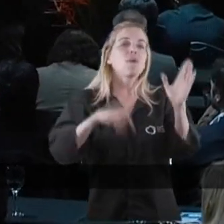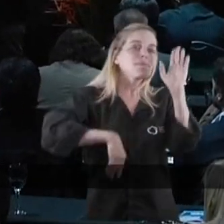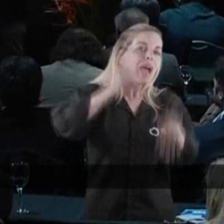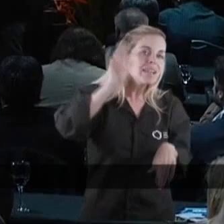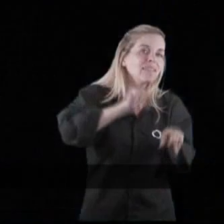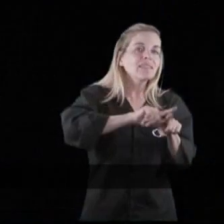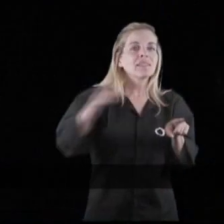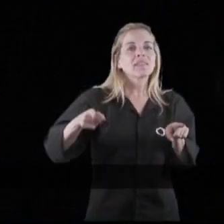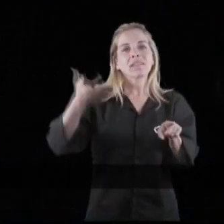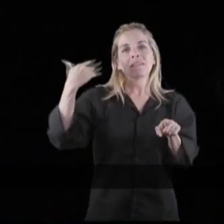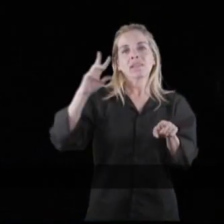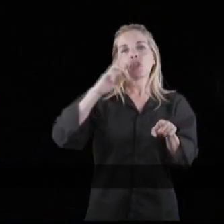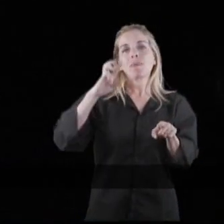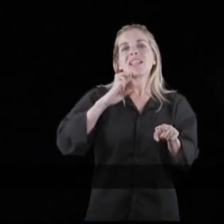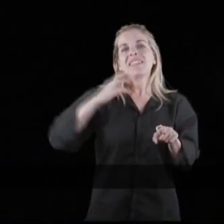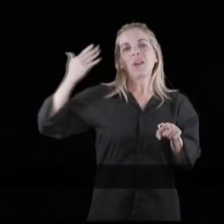pandemia.